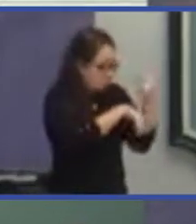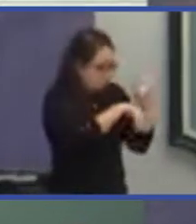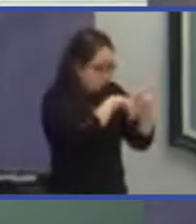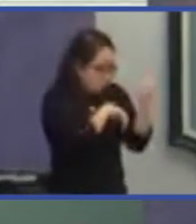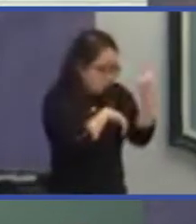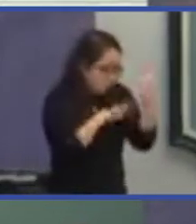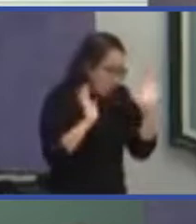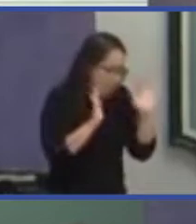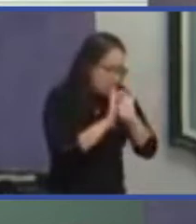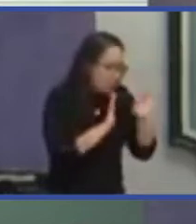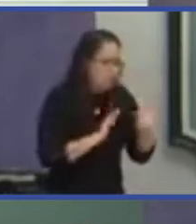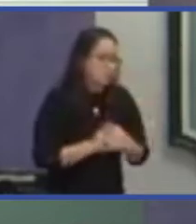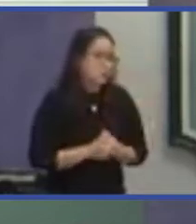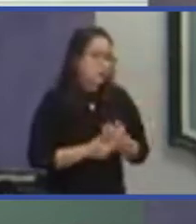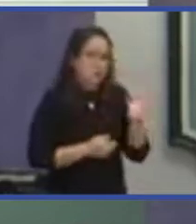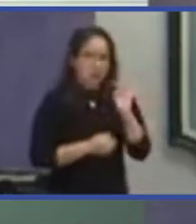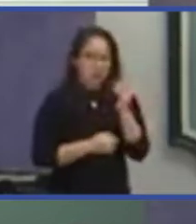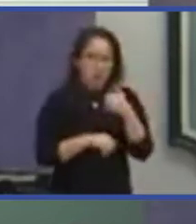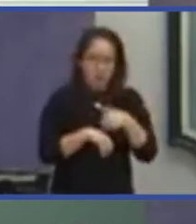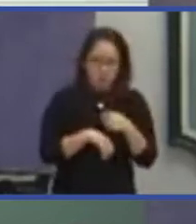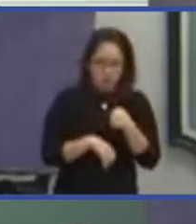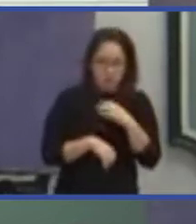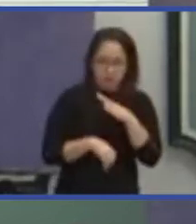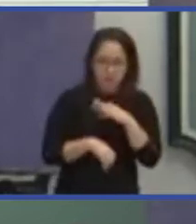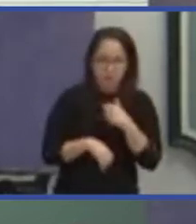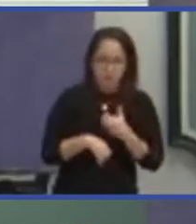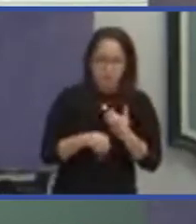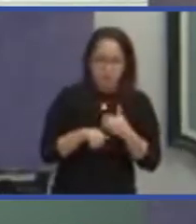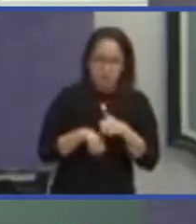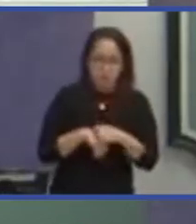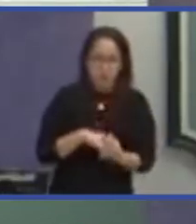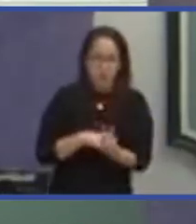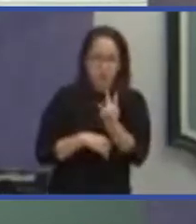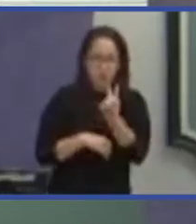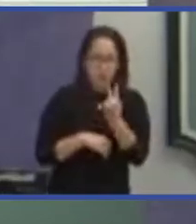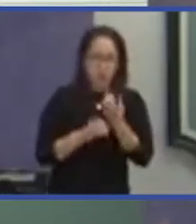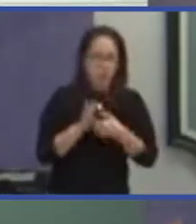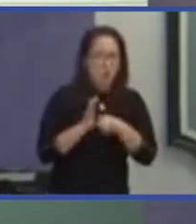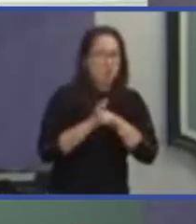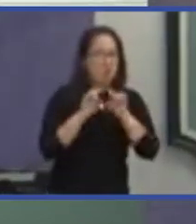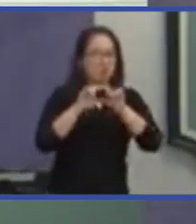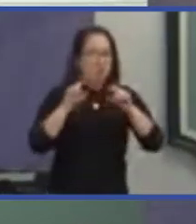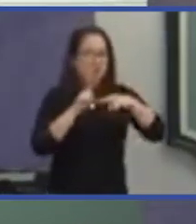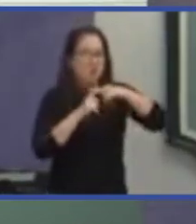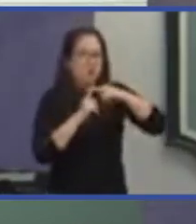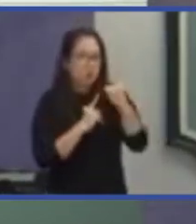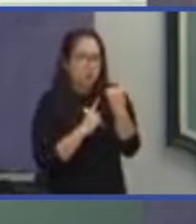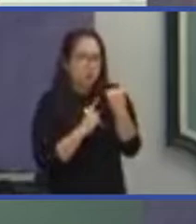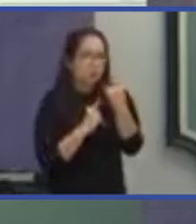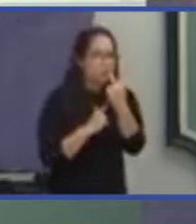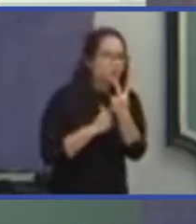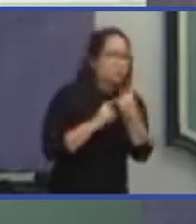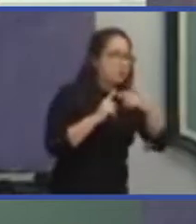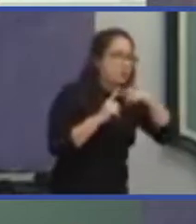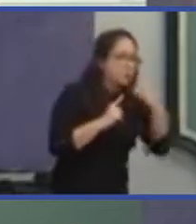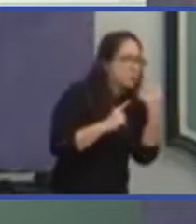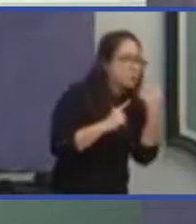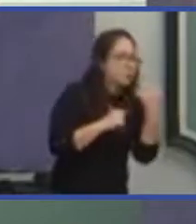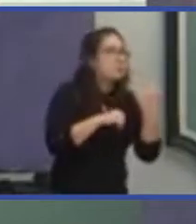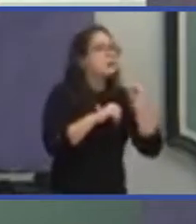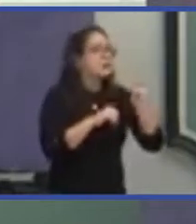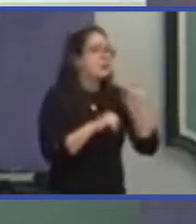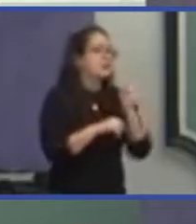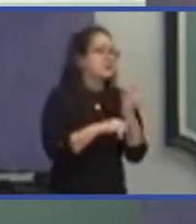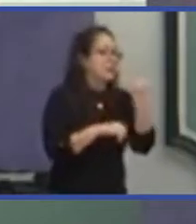dos, le suman uno, dos más uno son tres, y entonces ese huésped se cambia a ese cuarto.